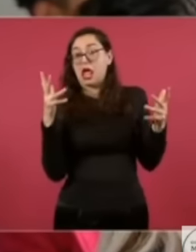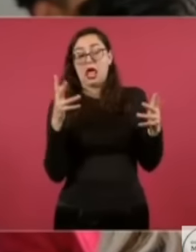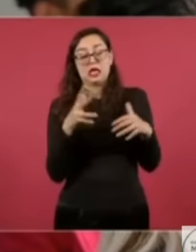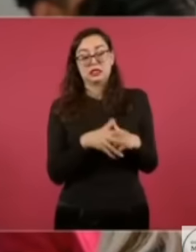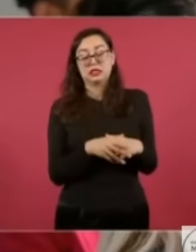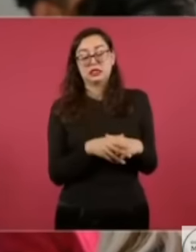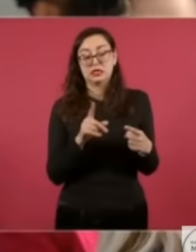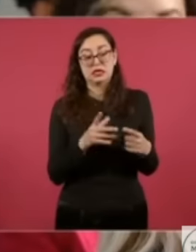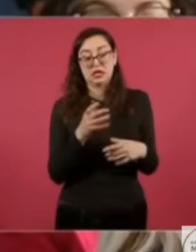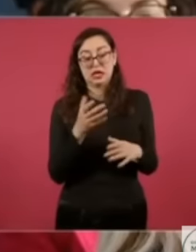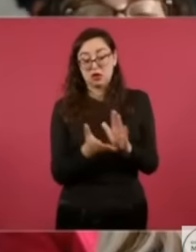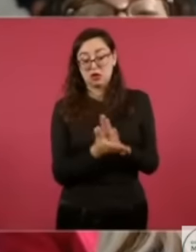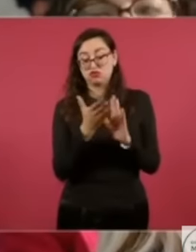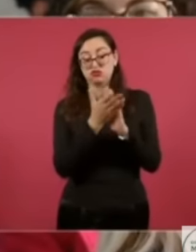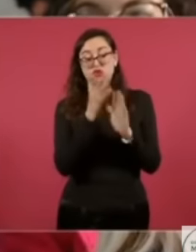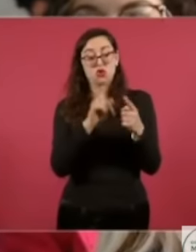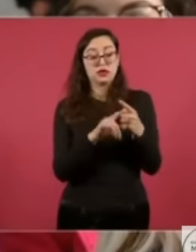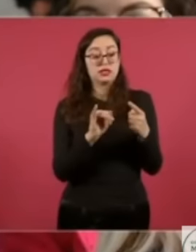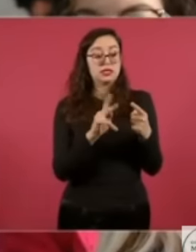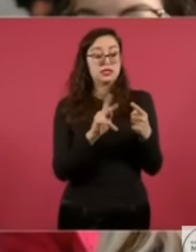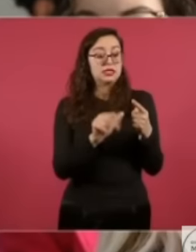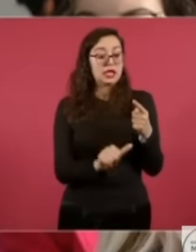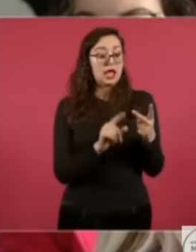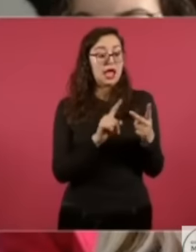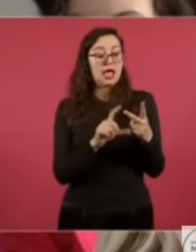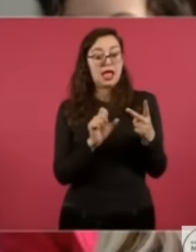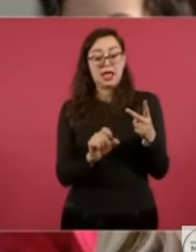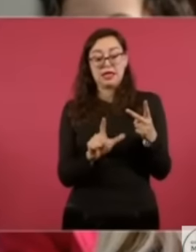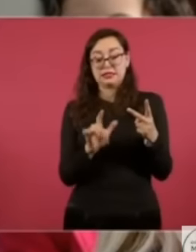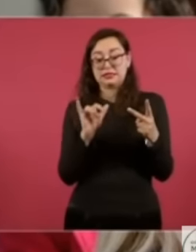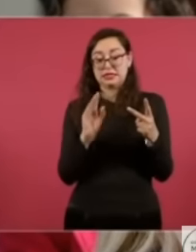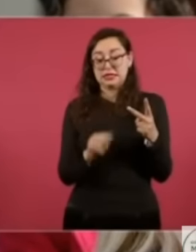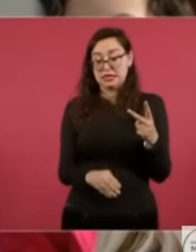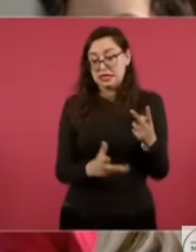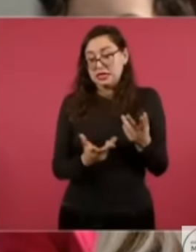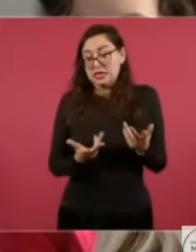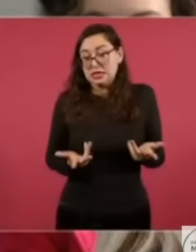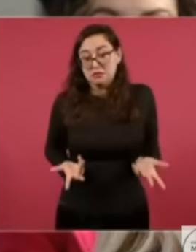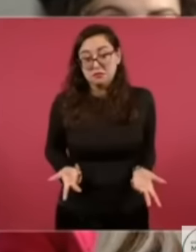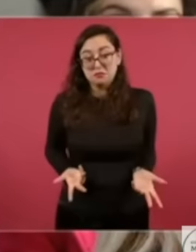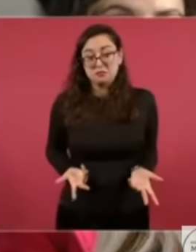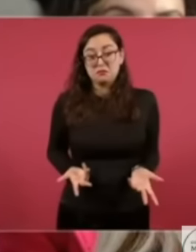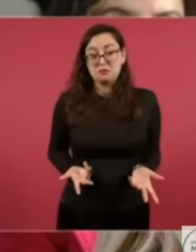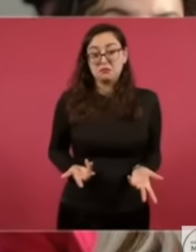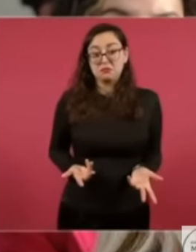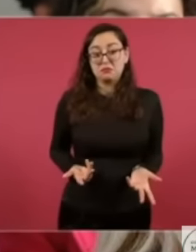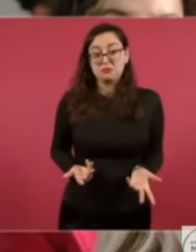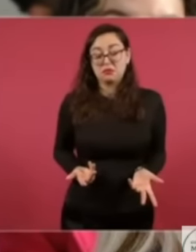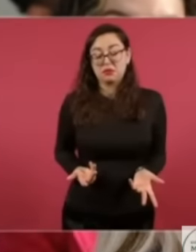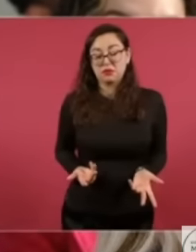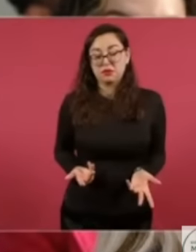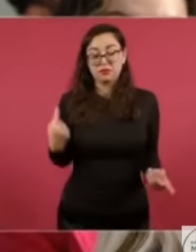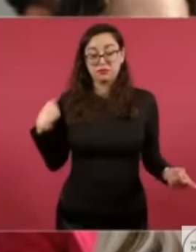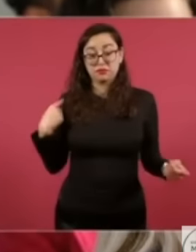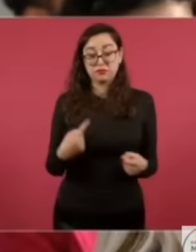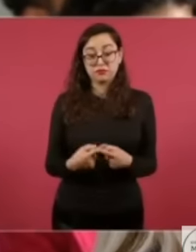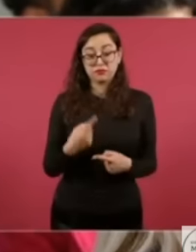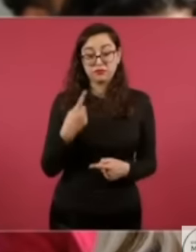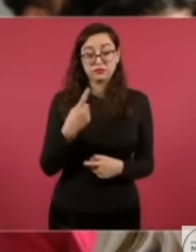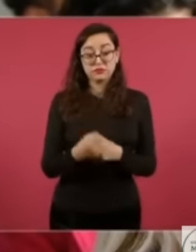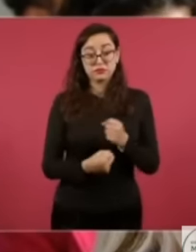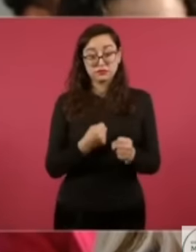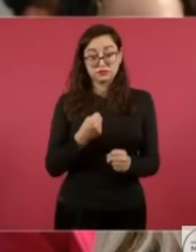como usted sabe, que está muy pegado al gobierno, y que en el último año